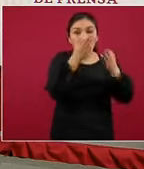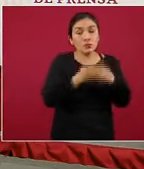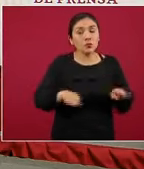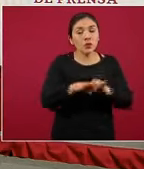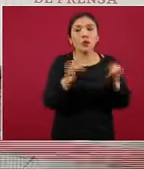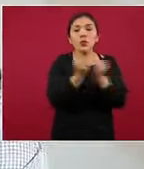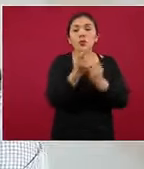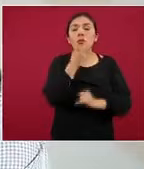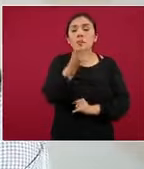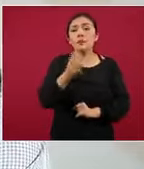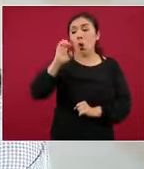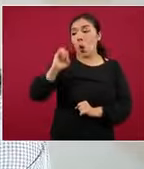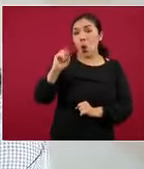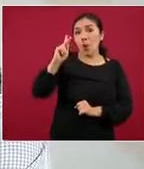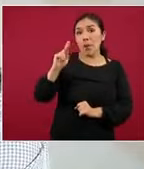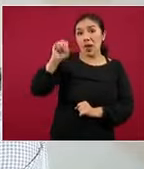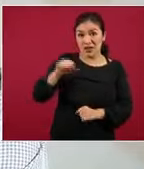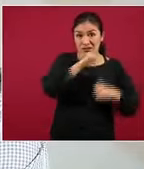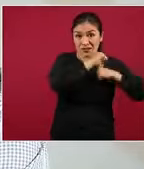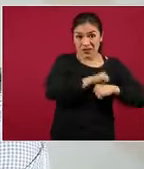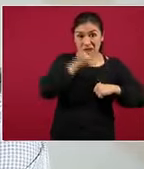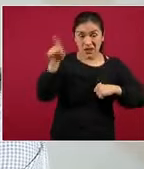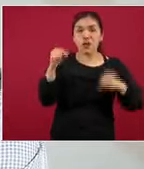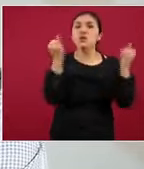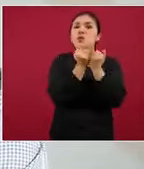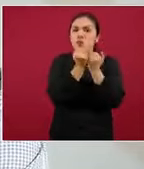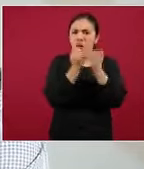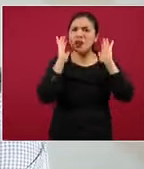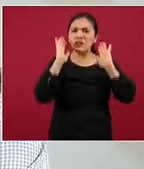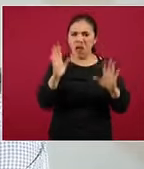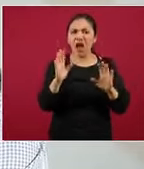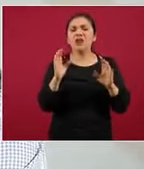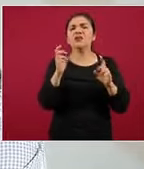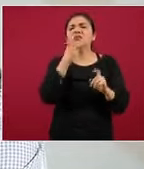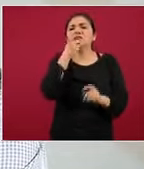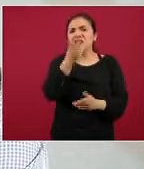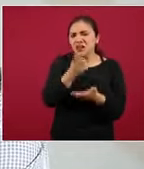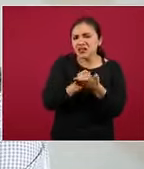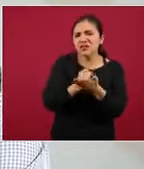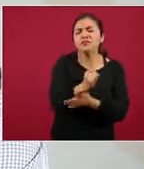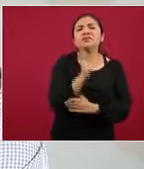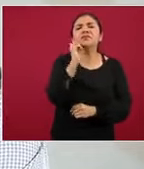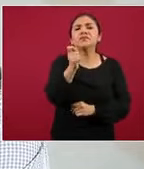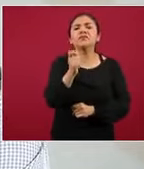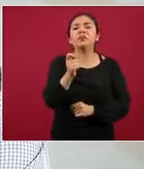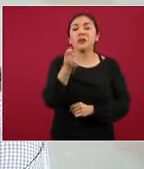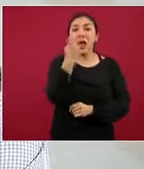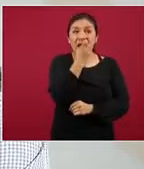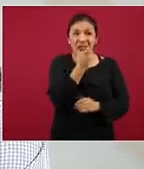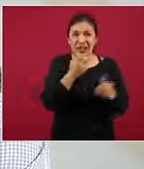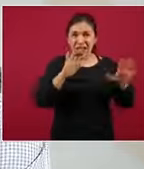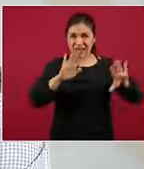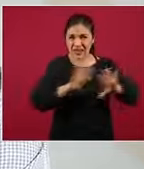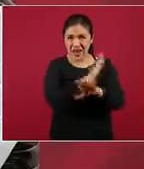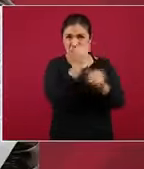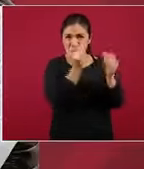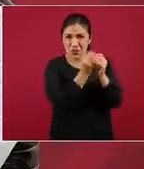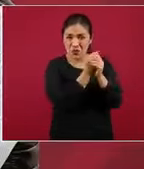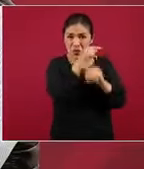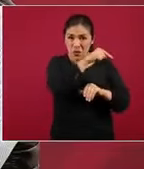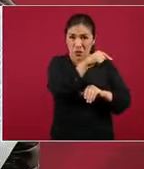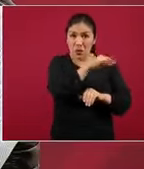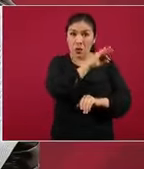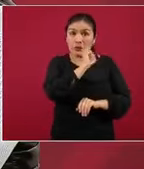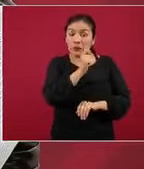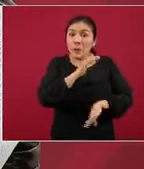mencionar que la Organización Panamericana de la Salud también de manera oficial ha dicho que esta nueva variante no